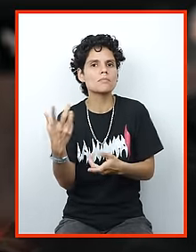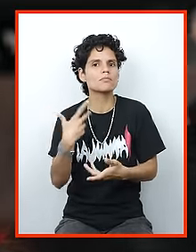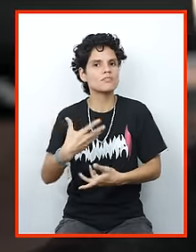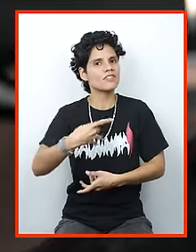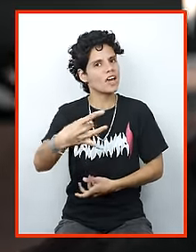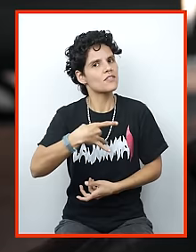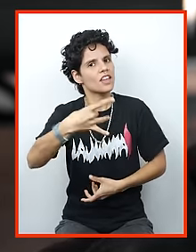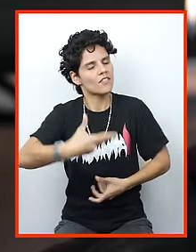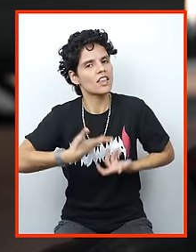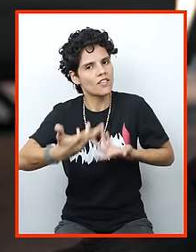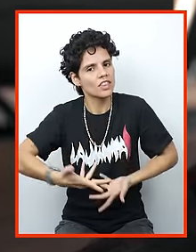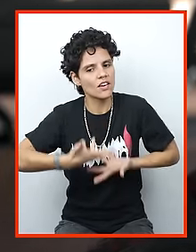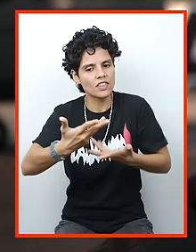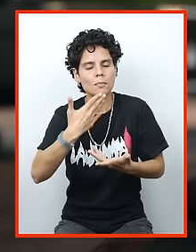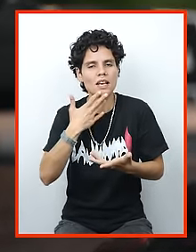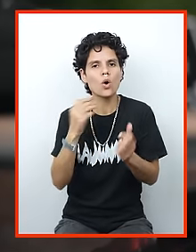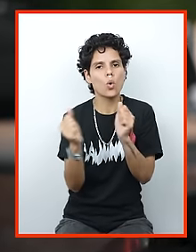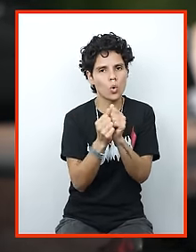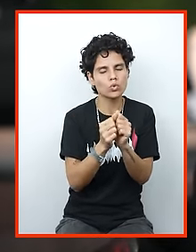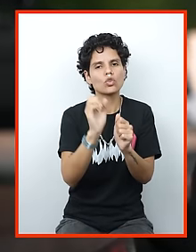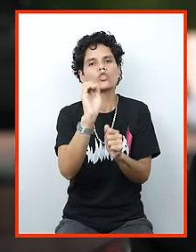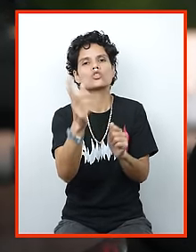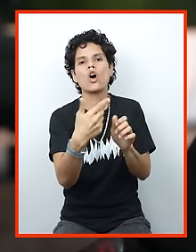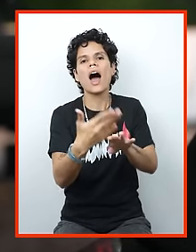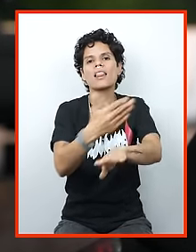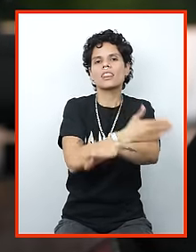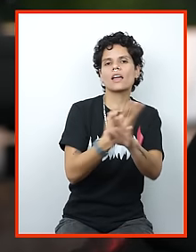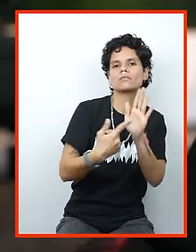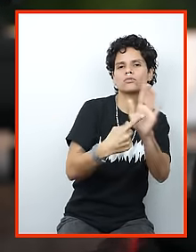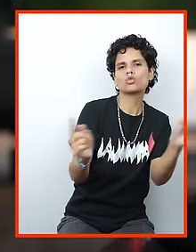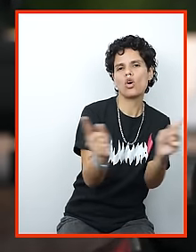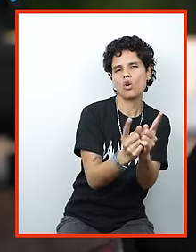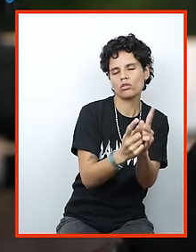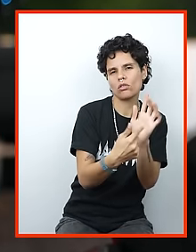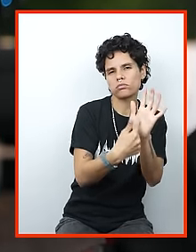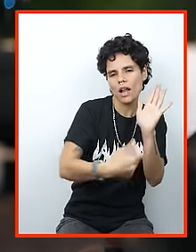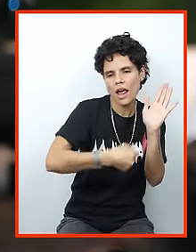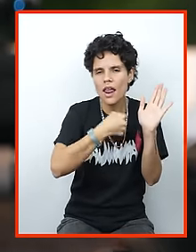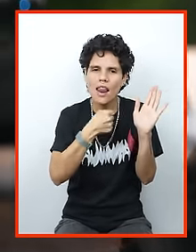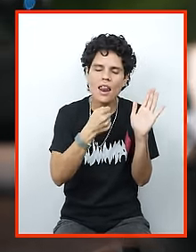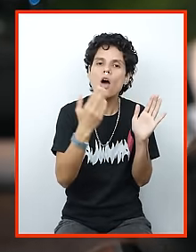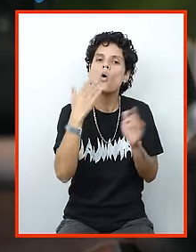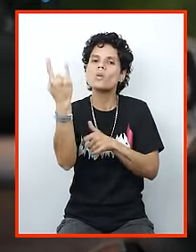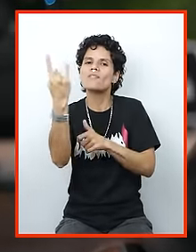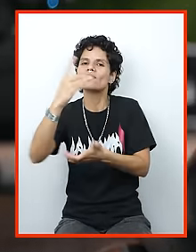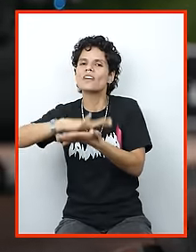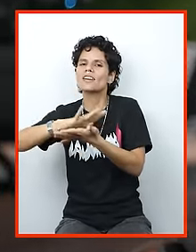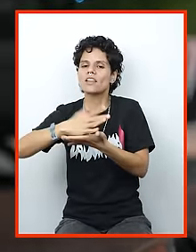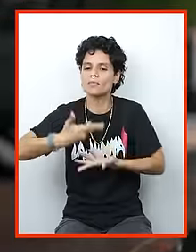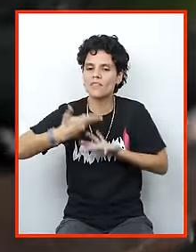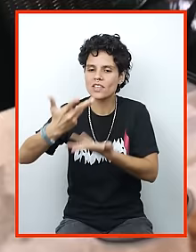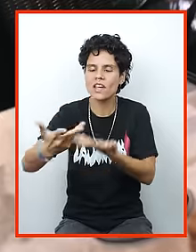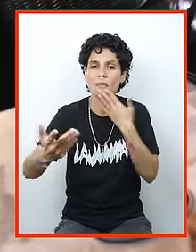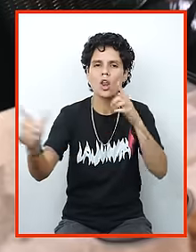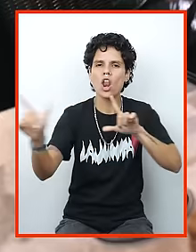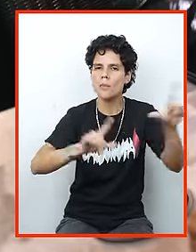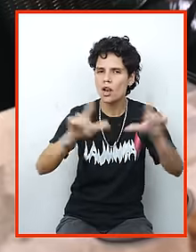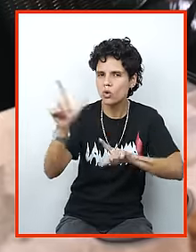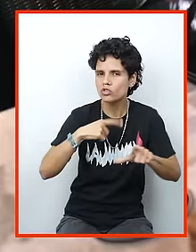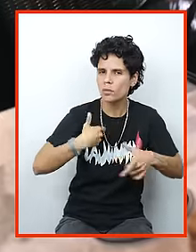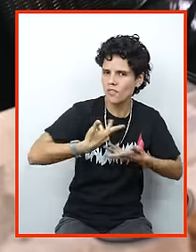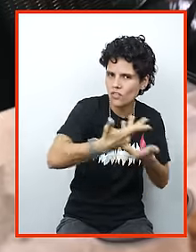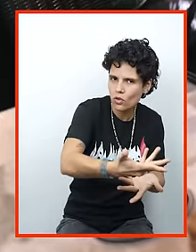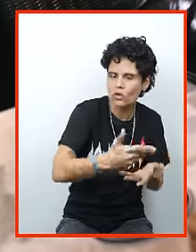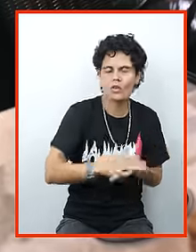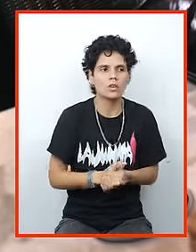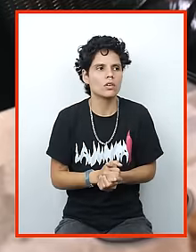los shows del patelonear o para cantar las canciones que teníamos juntos. Pues. Entonces me llevaba, no sé, a fiestas como en universidades o me llevó a Lollapalooza